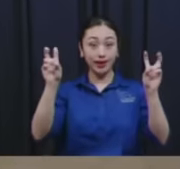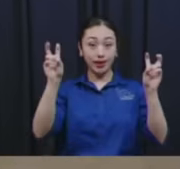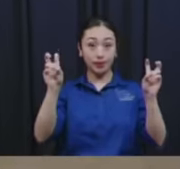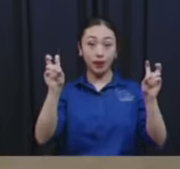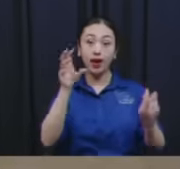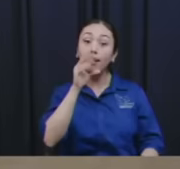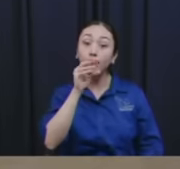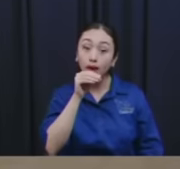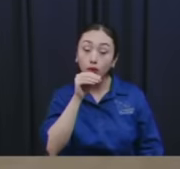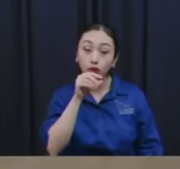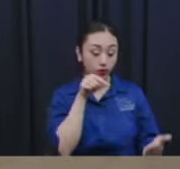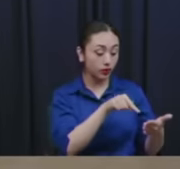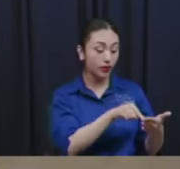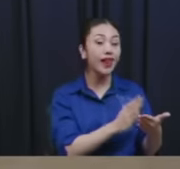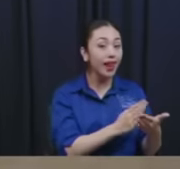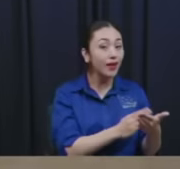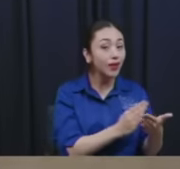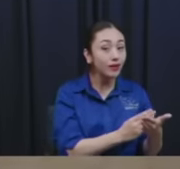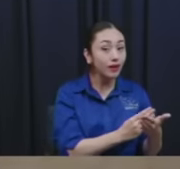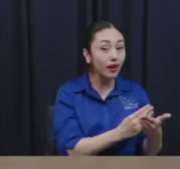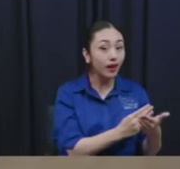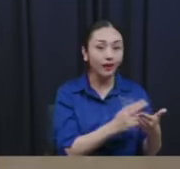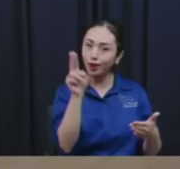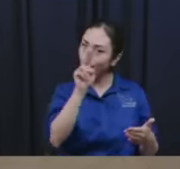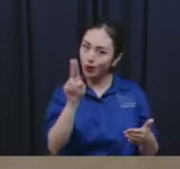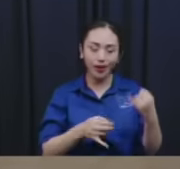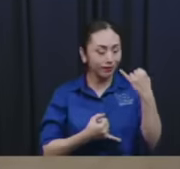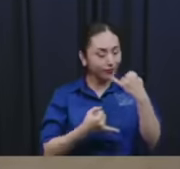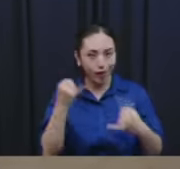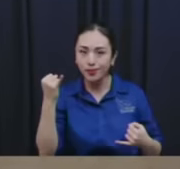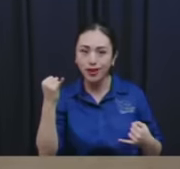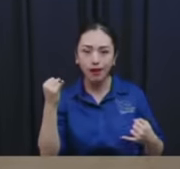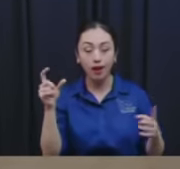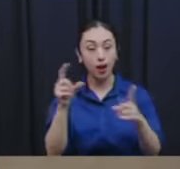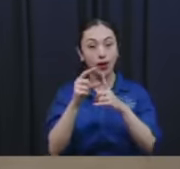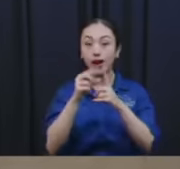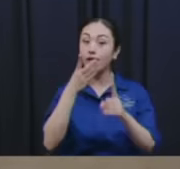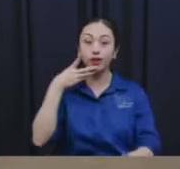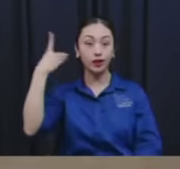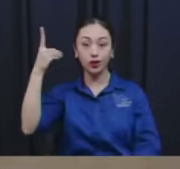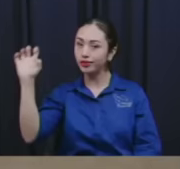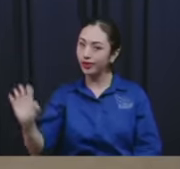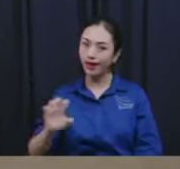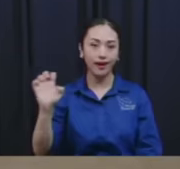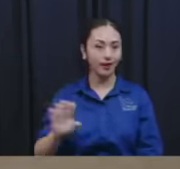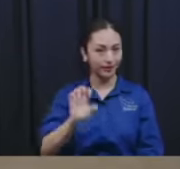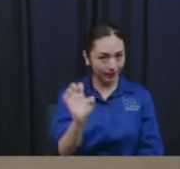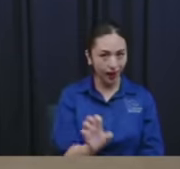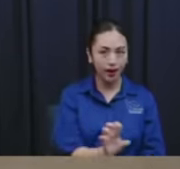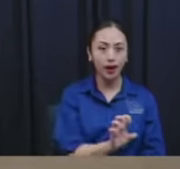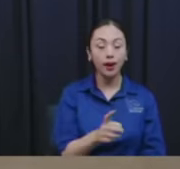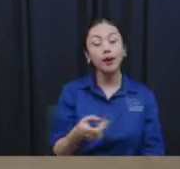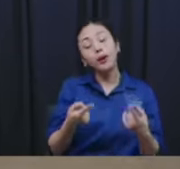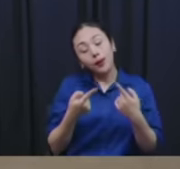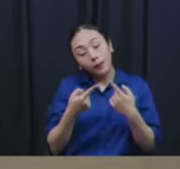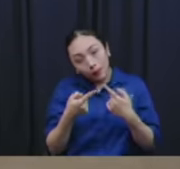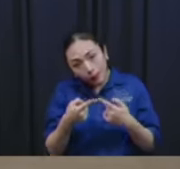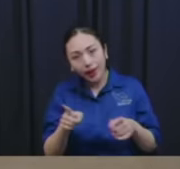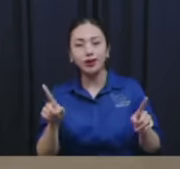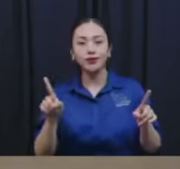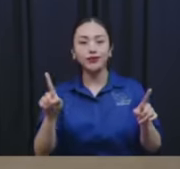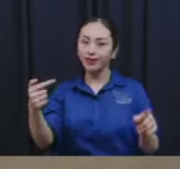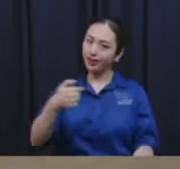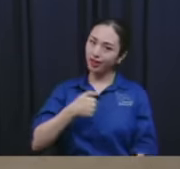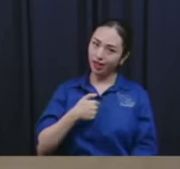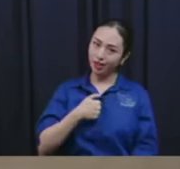biblia y la Biblia no se termina es infinita de la palabra del señor Pero conforme me toca el